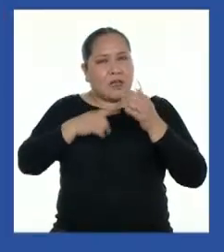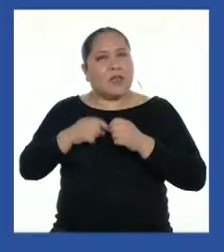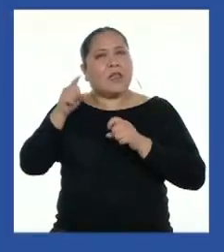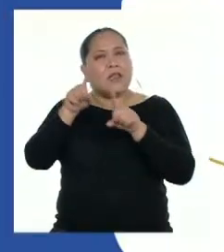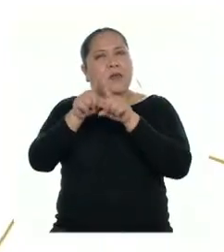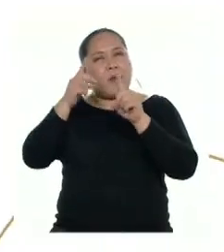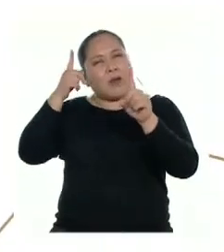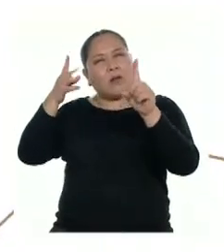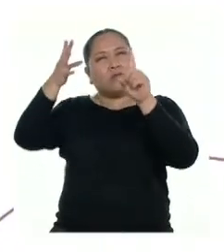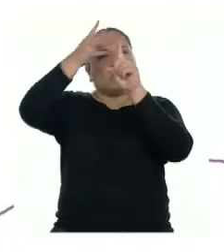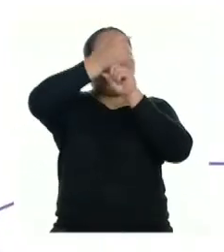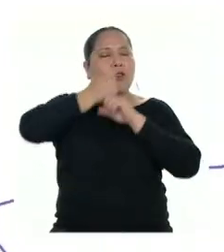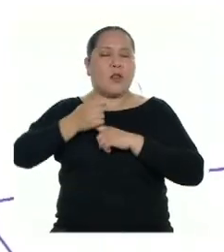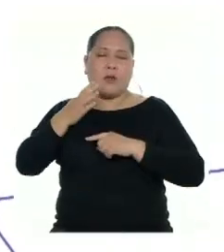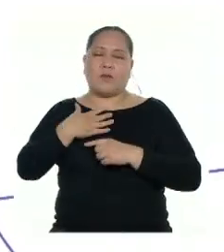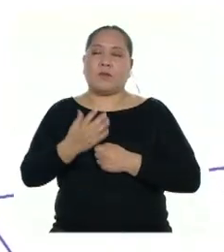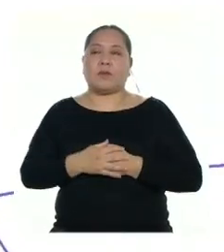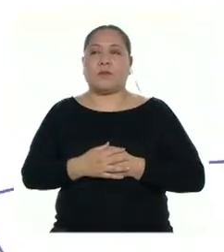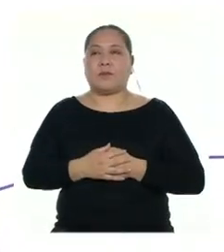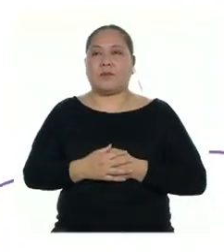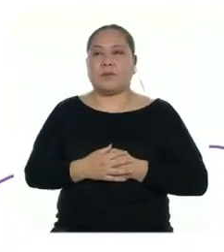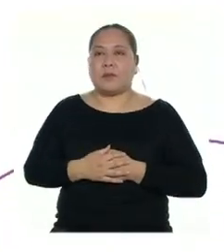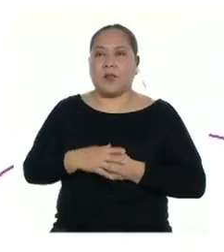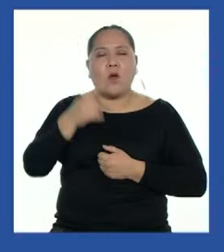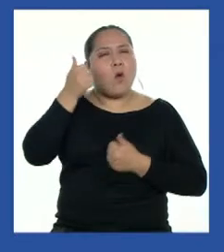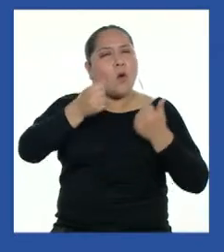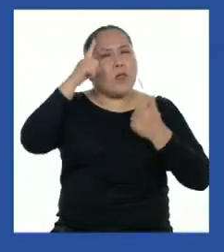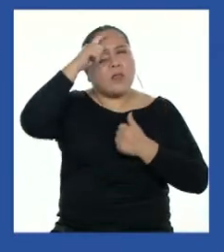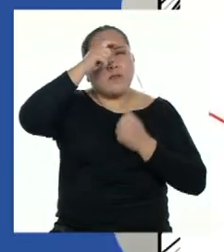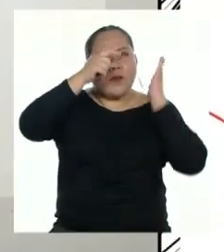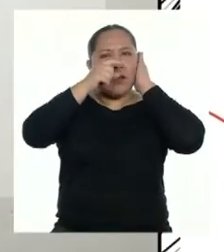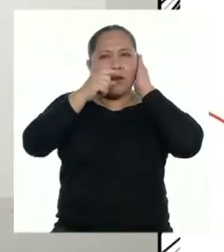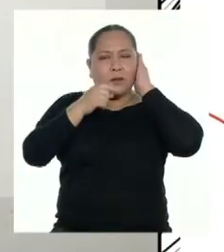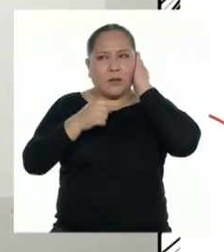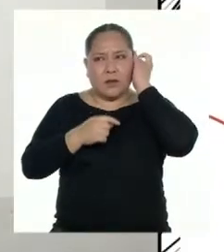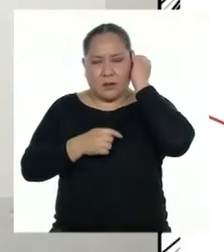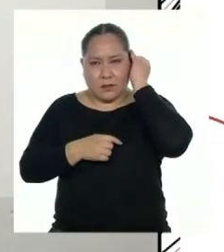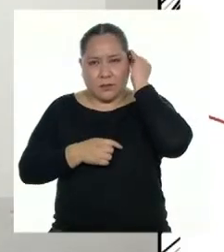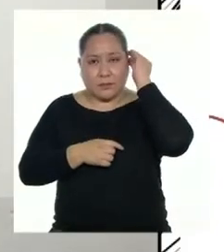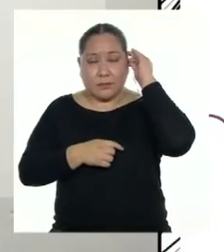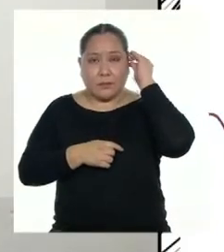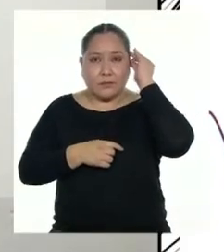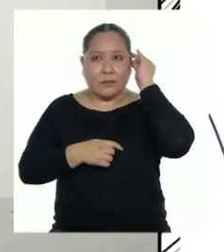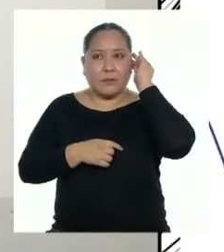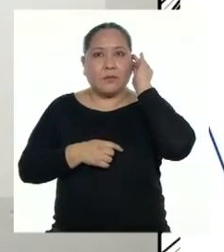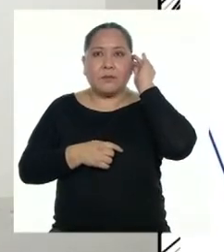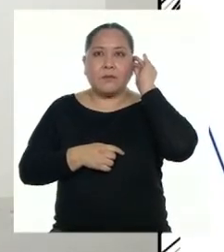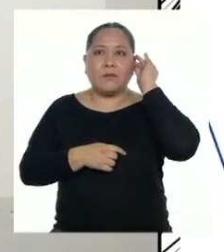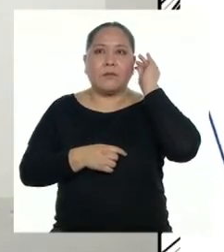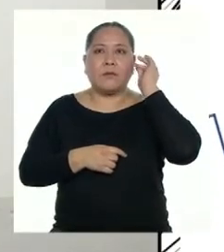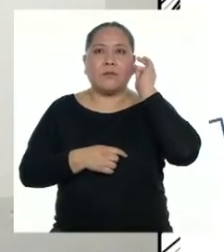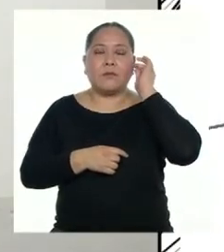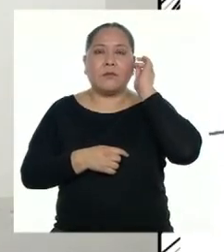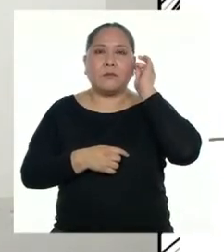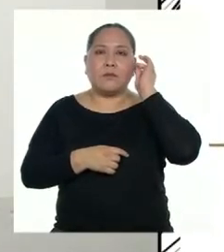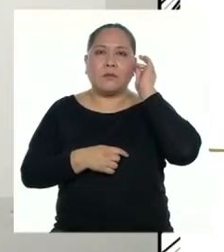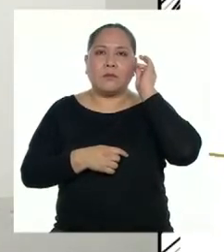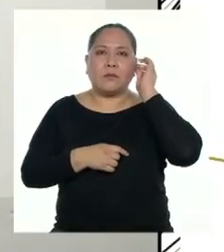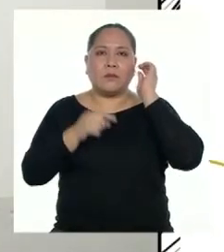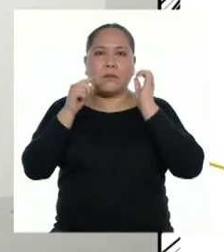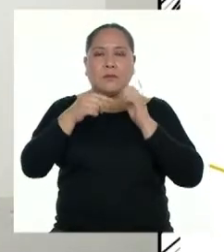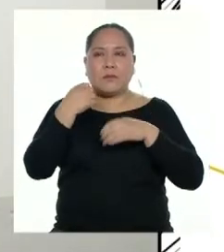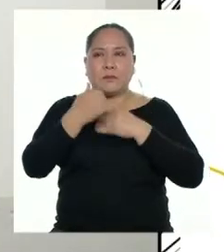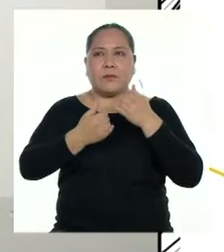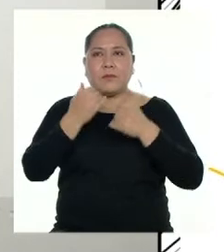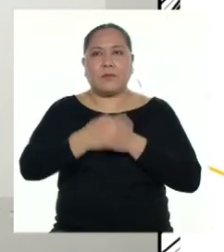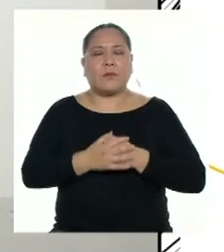objetivos. ¿Qué dificultad te encuentras en este proceso? En este proceso encuentro dificultad al iniciar la producción